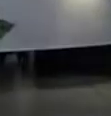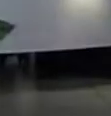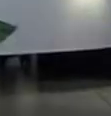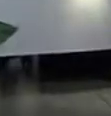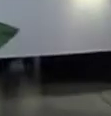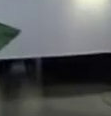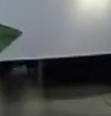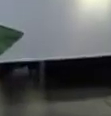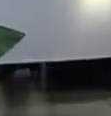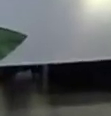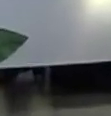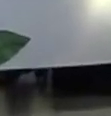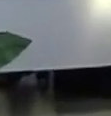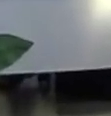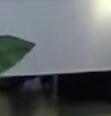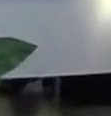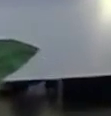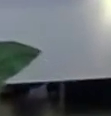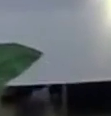Vamos.